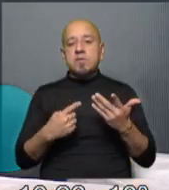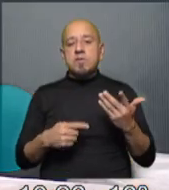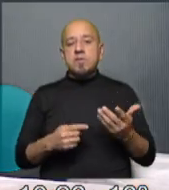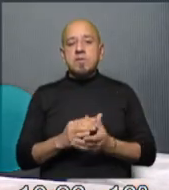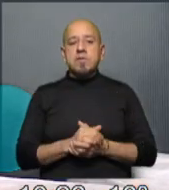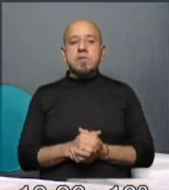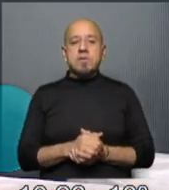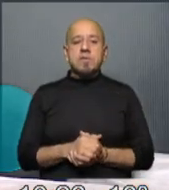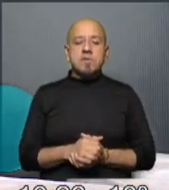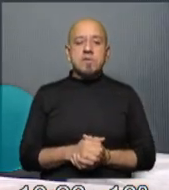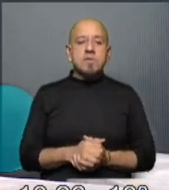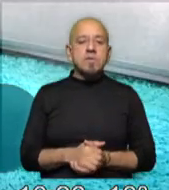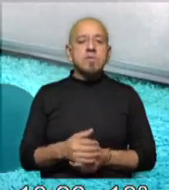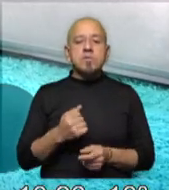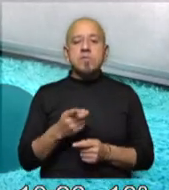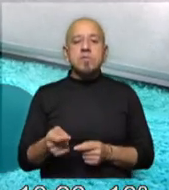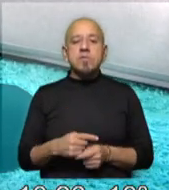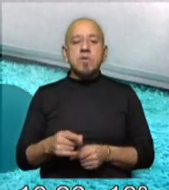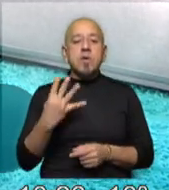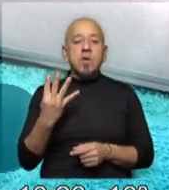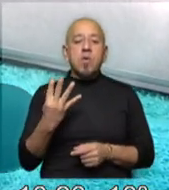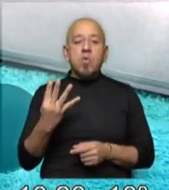¿Cuántos cuervos le vamos a dar entonces? Esto se lleva un 4